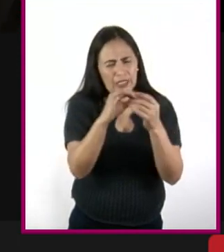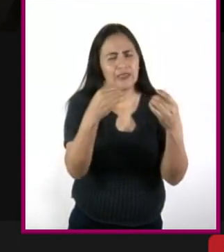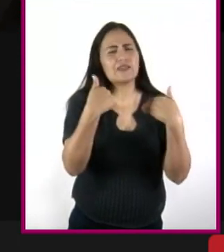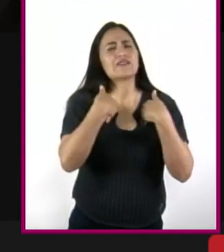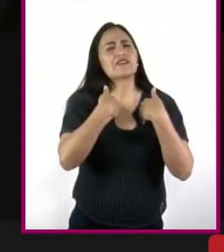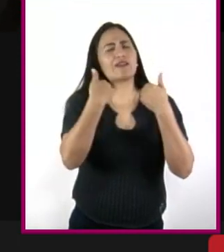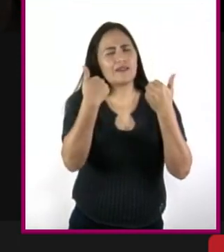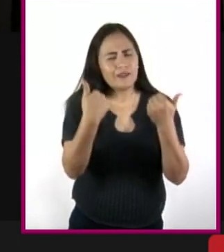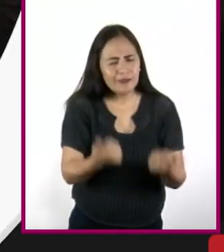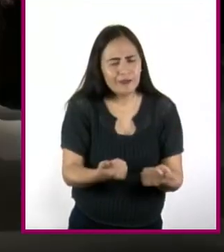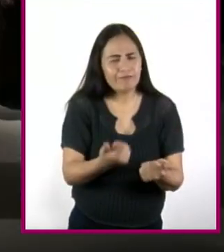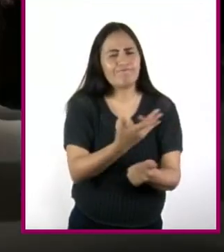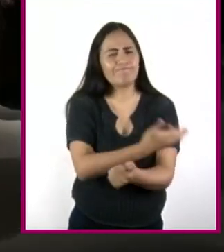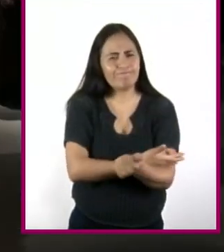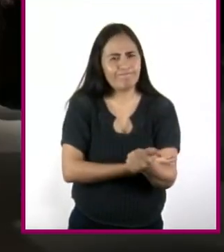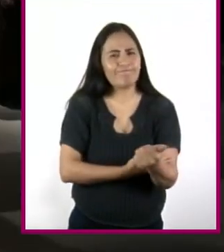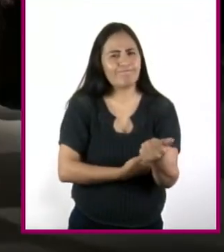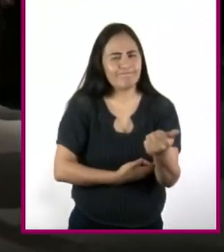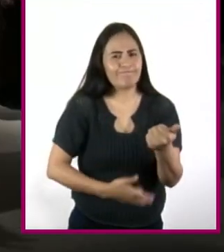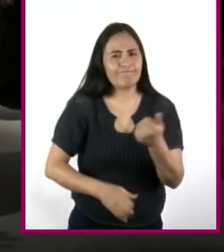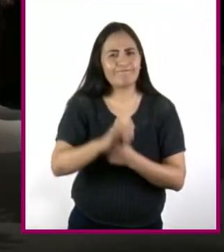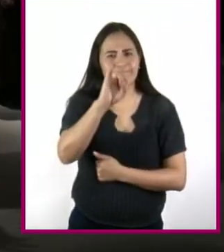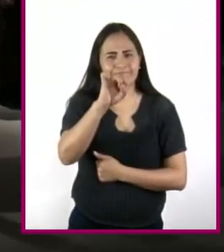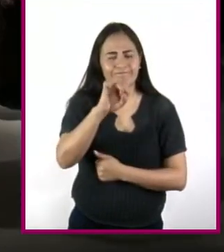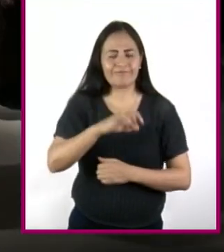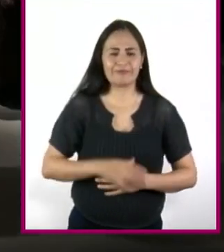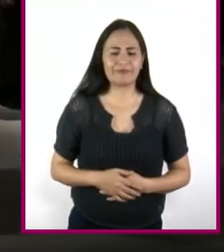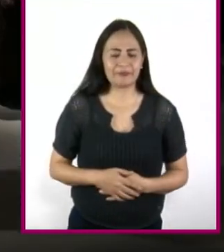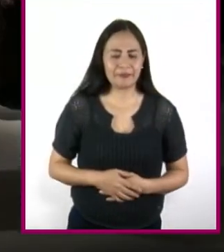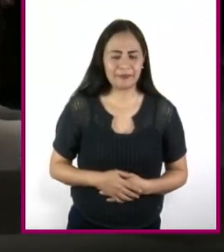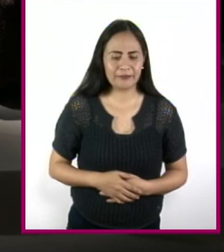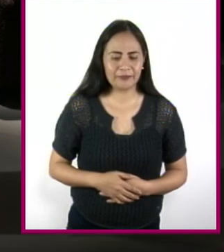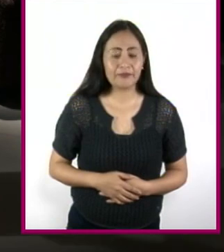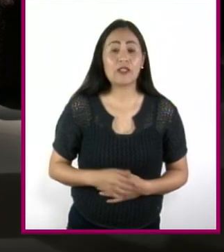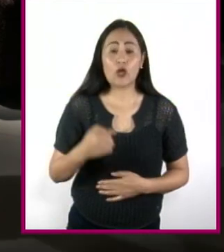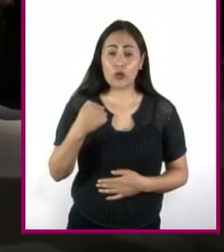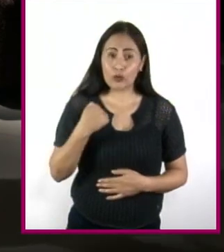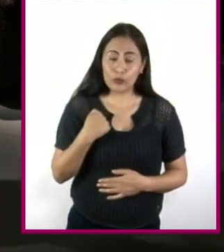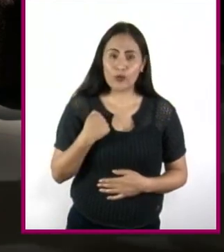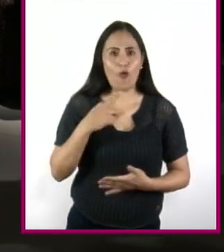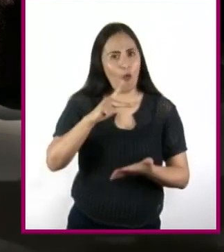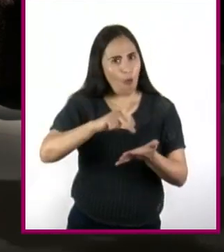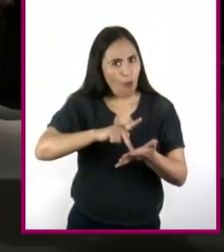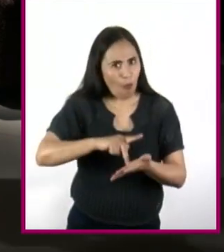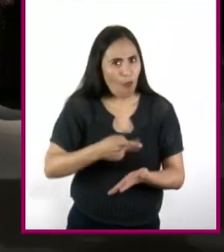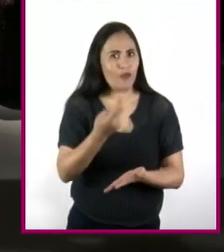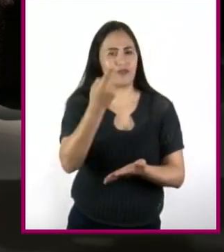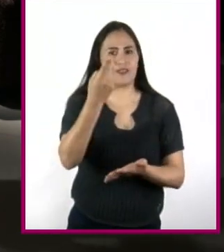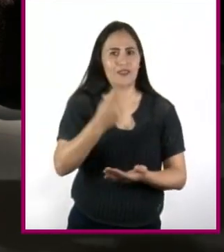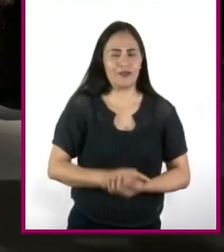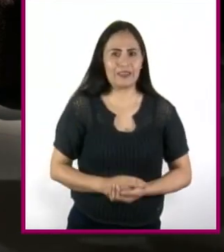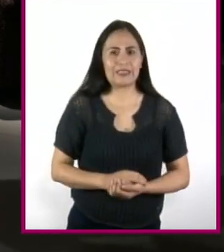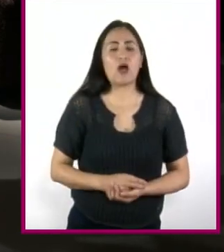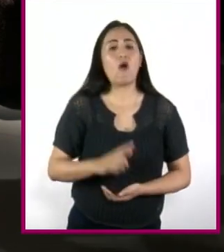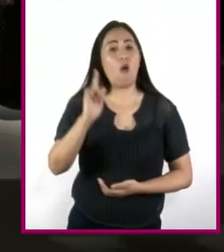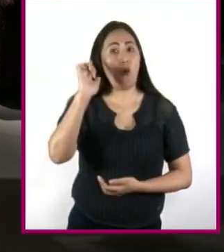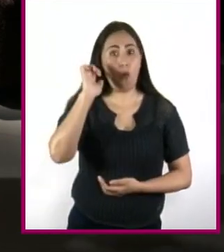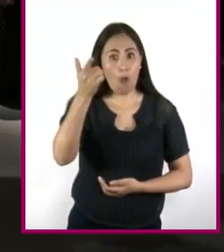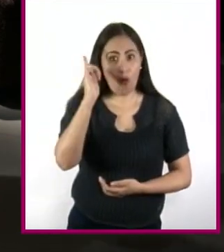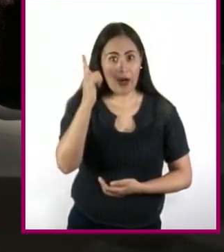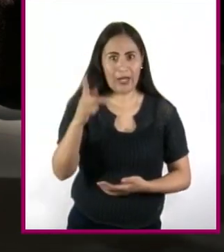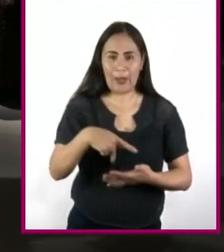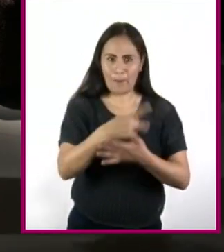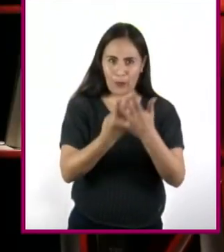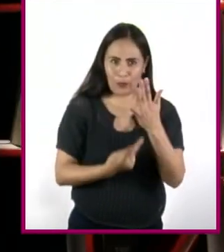nuevas conclusiones. Para cerrar, quiero insistir en que esperamos que este programa les sea de utilidad en